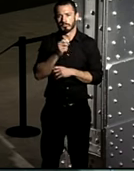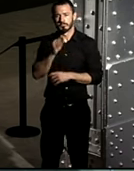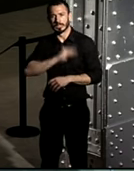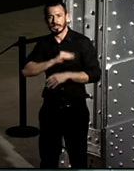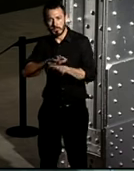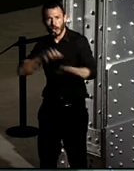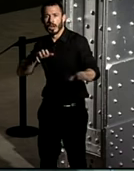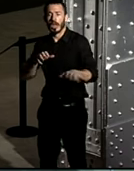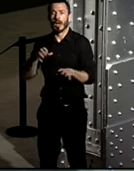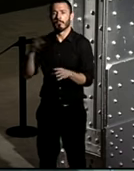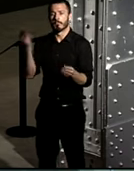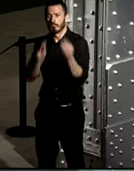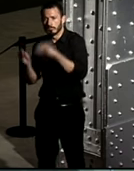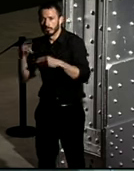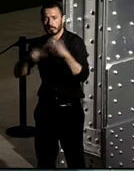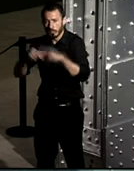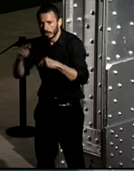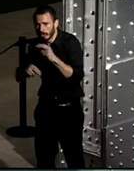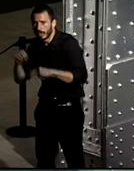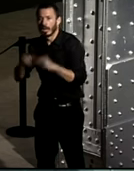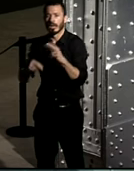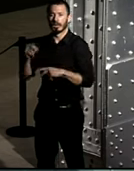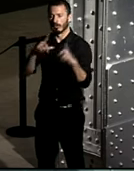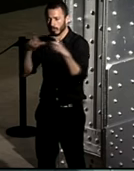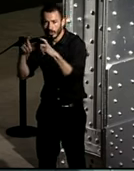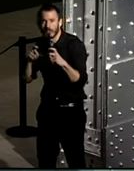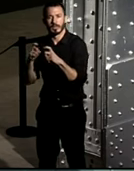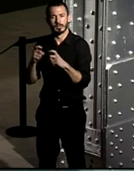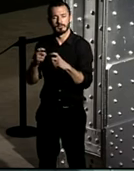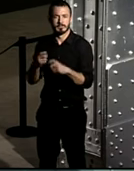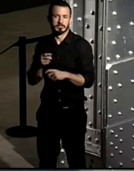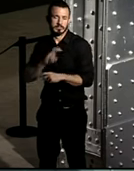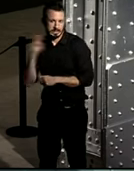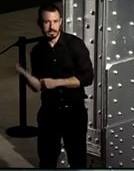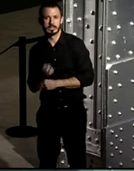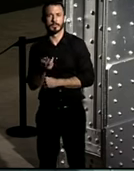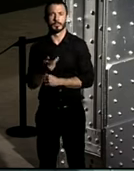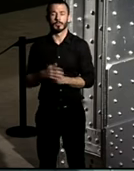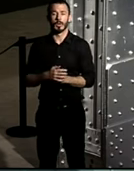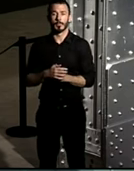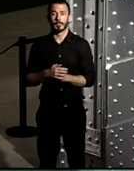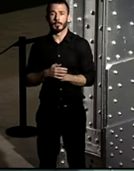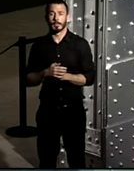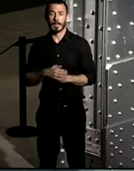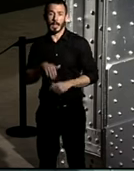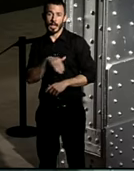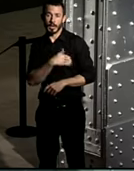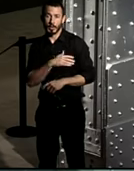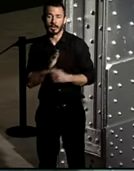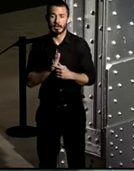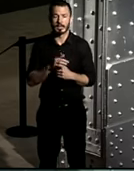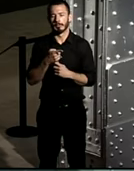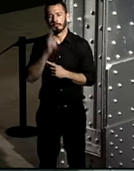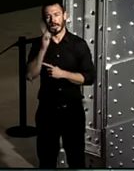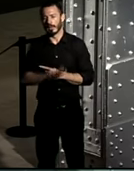demás. Y luego en la escuela de cine sí, los alumnos de dirección evidentemente parece que tienen más definida o decidida su